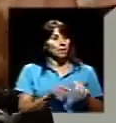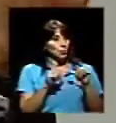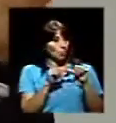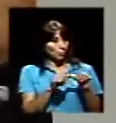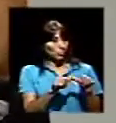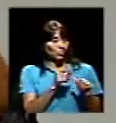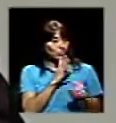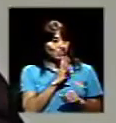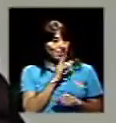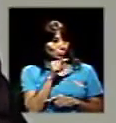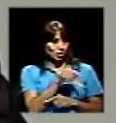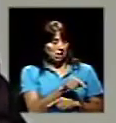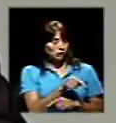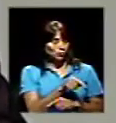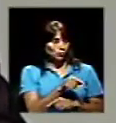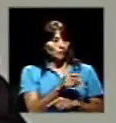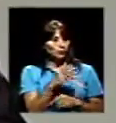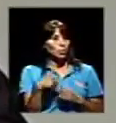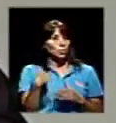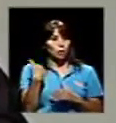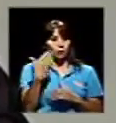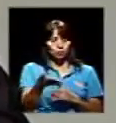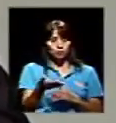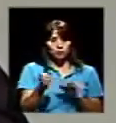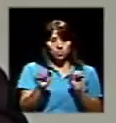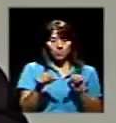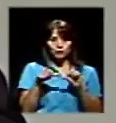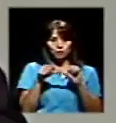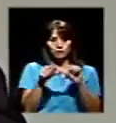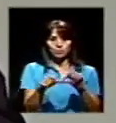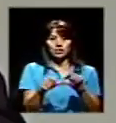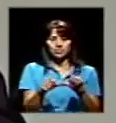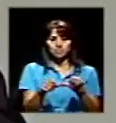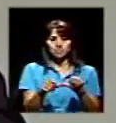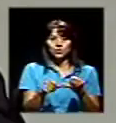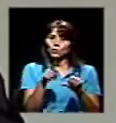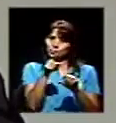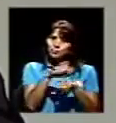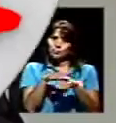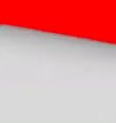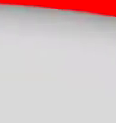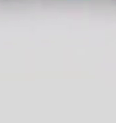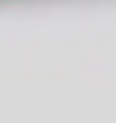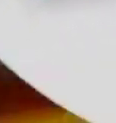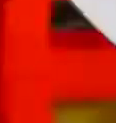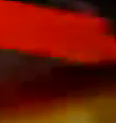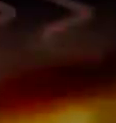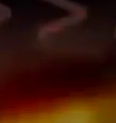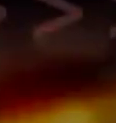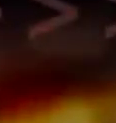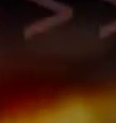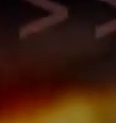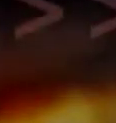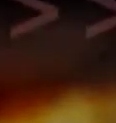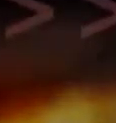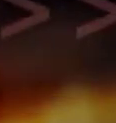canal nos permita continuar. Quédense, por favor, con nosotros.